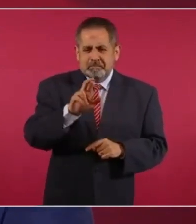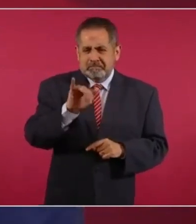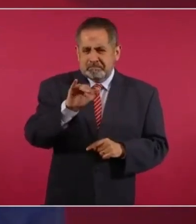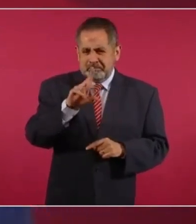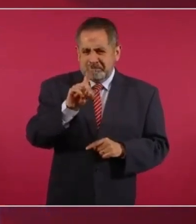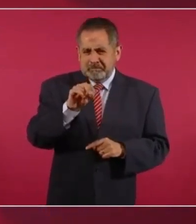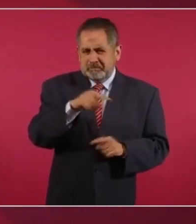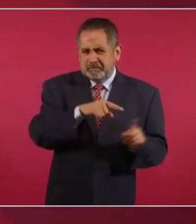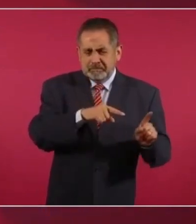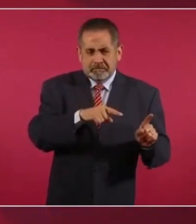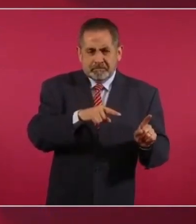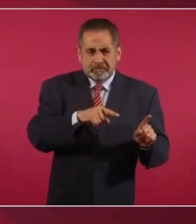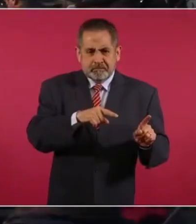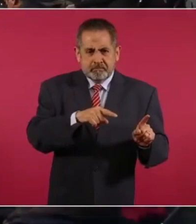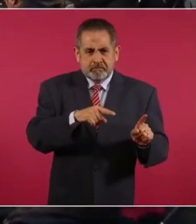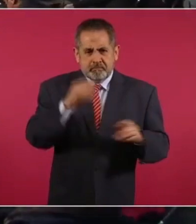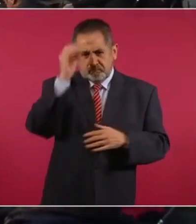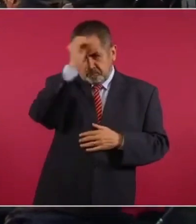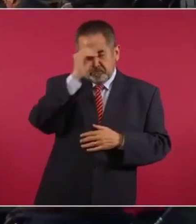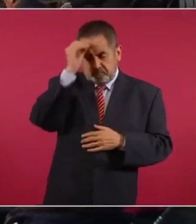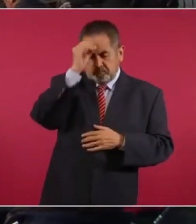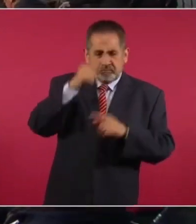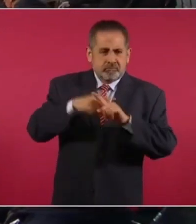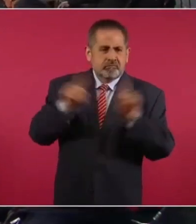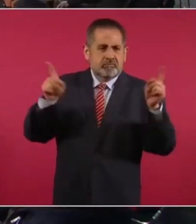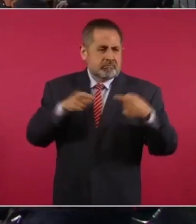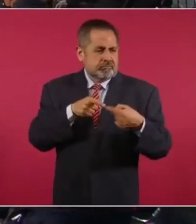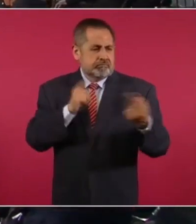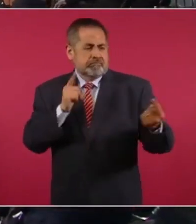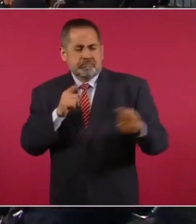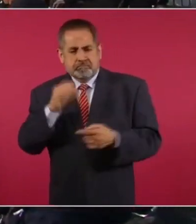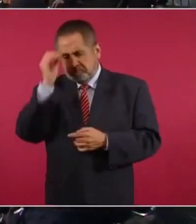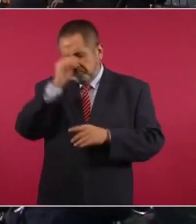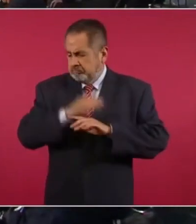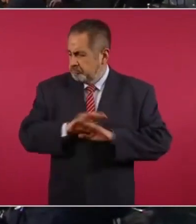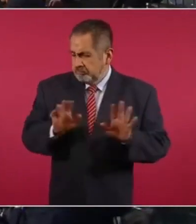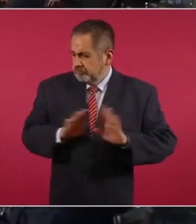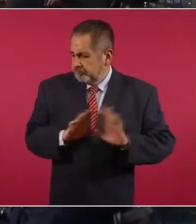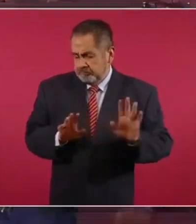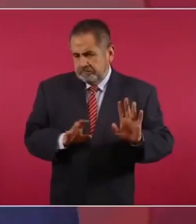Ricardo tiene una opinión distinta de nosotros,